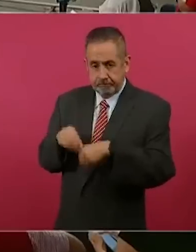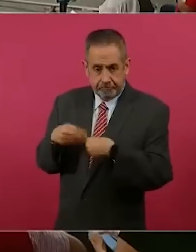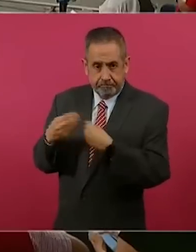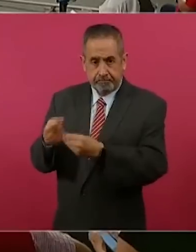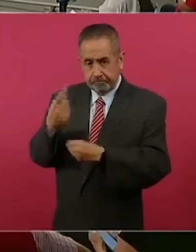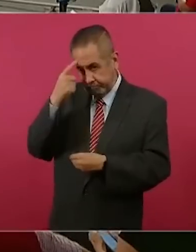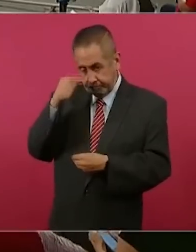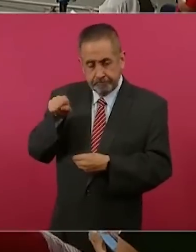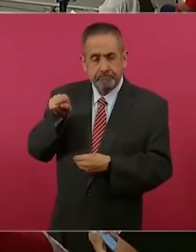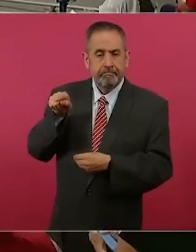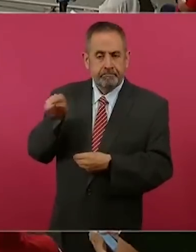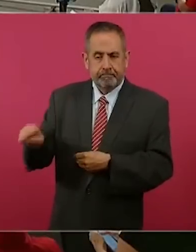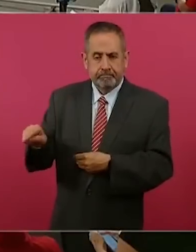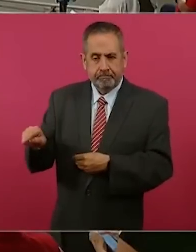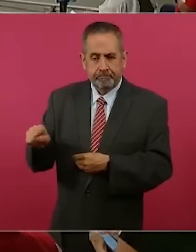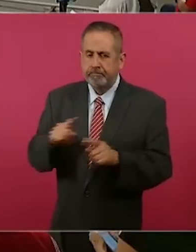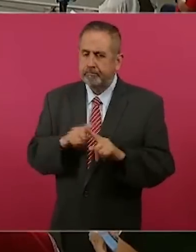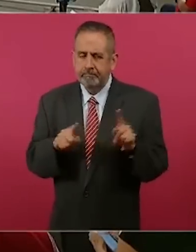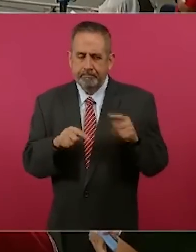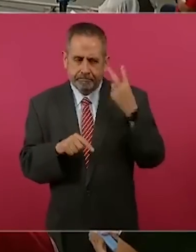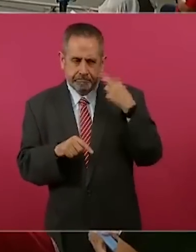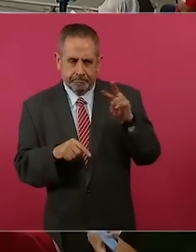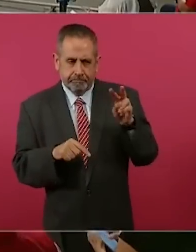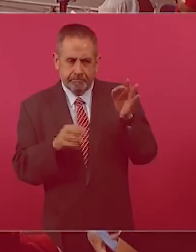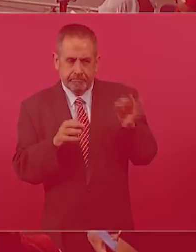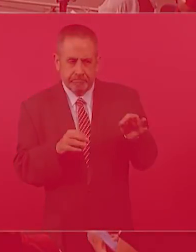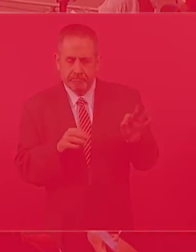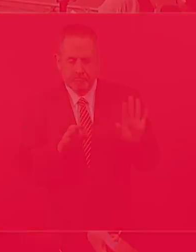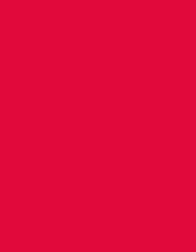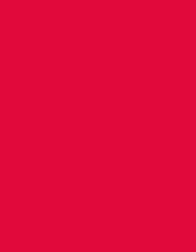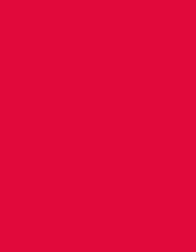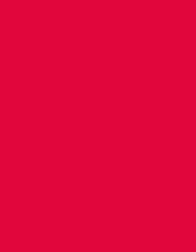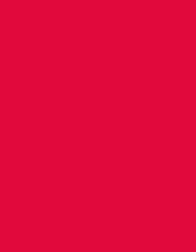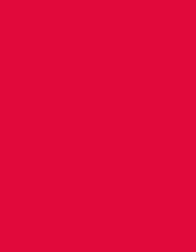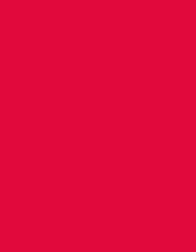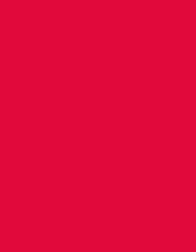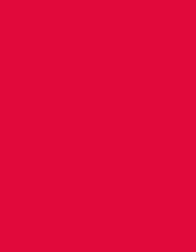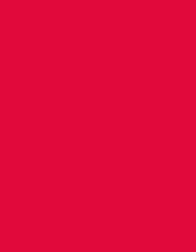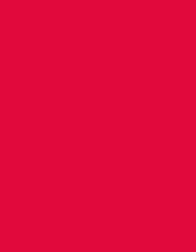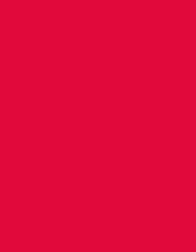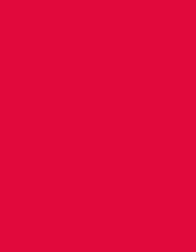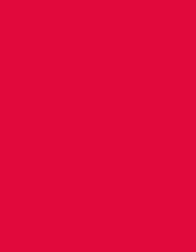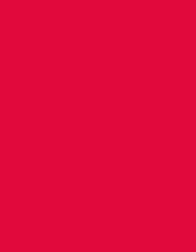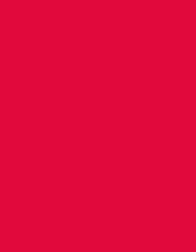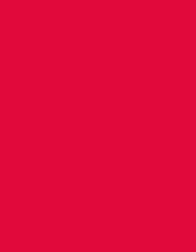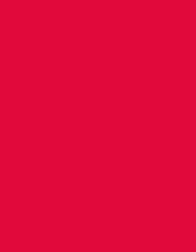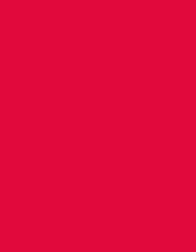gastos de viaje en actividades oficiales.